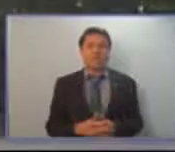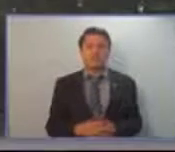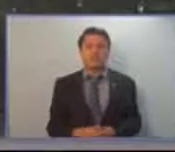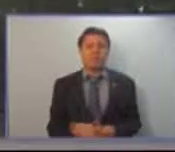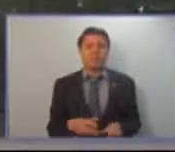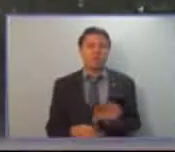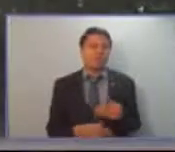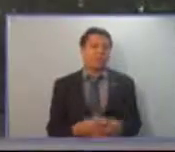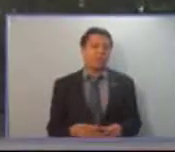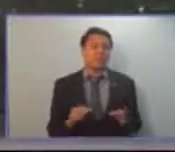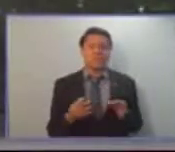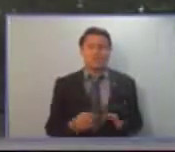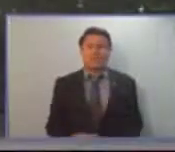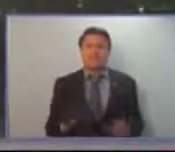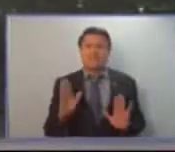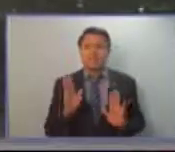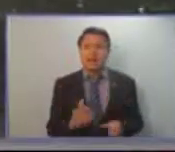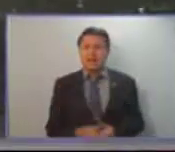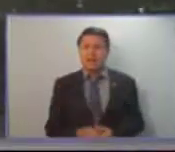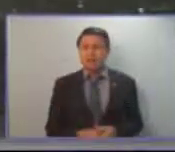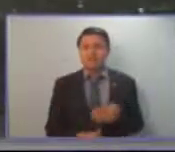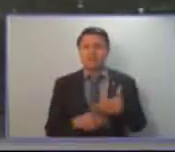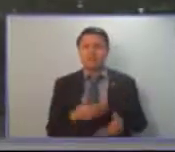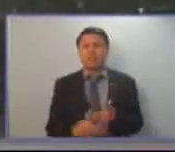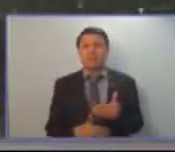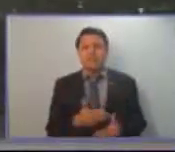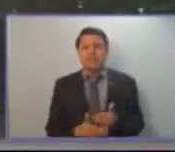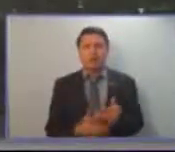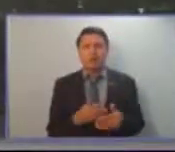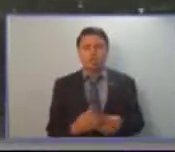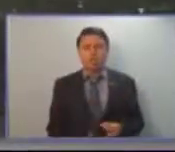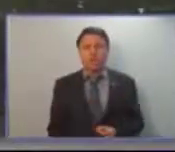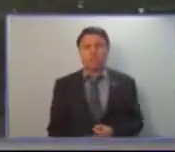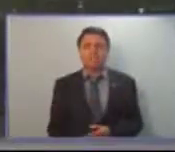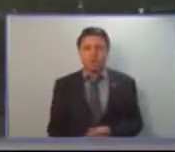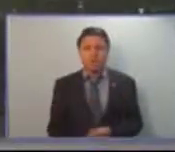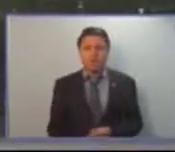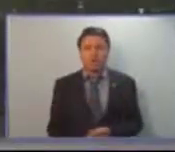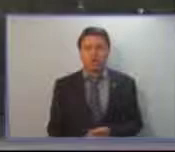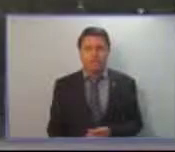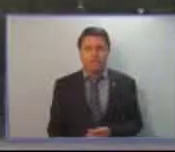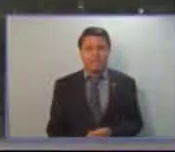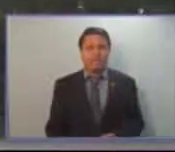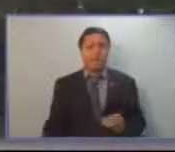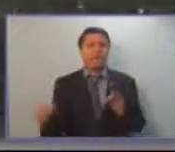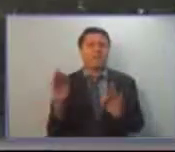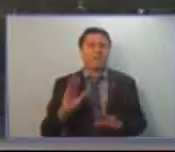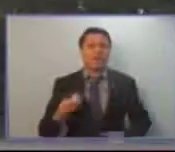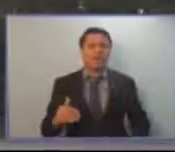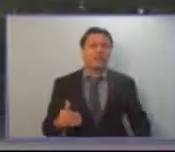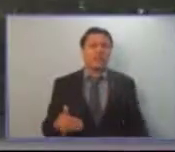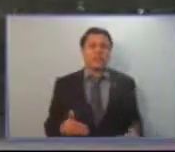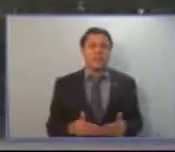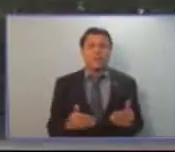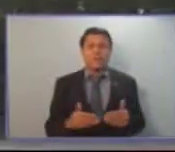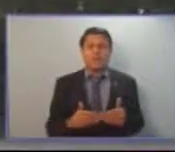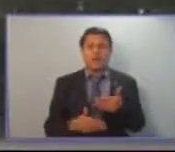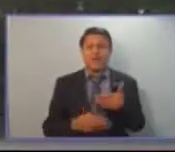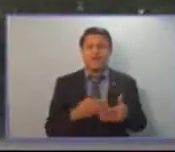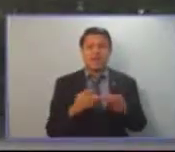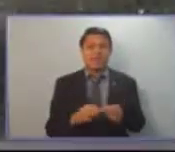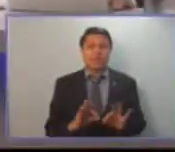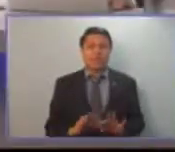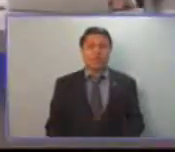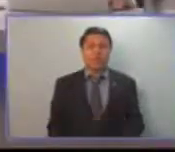partidos. Igualmente estas reformas tuvieron a la base sentencias de la Sala de lo Constitucional.